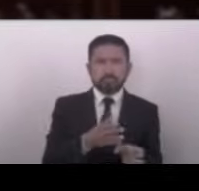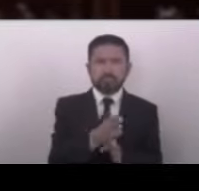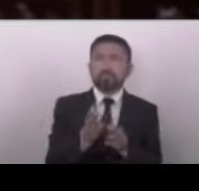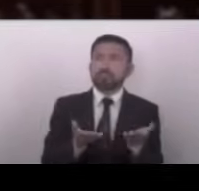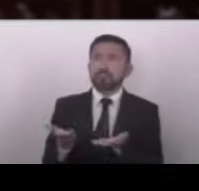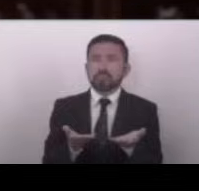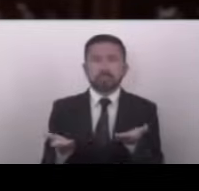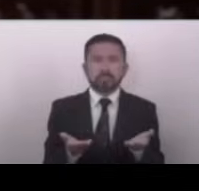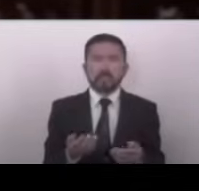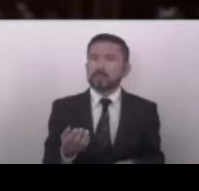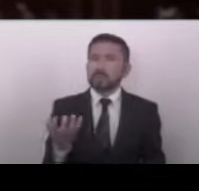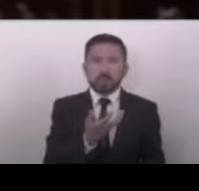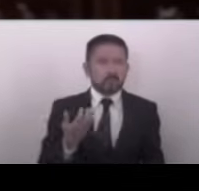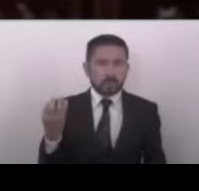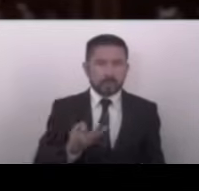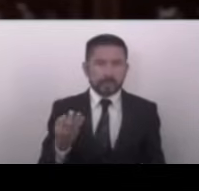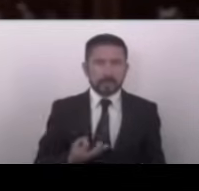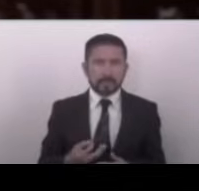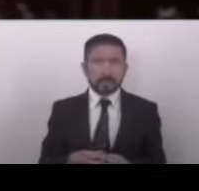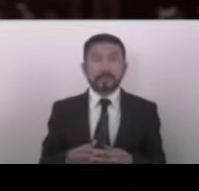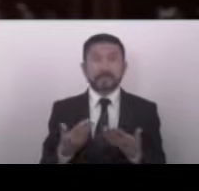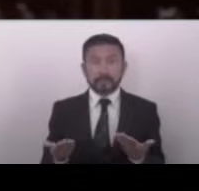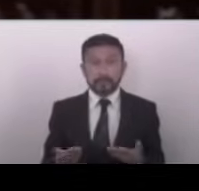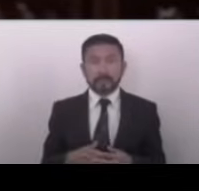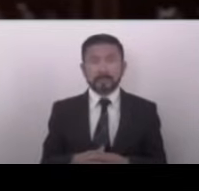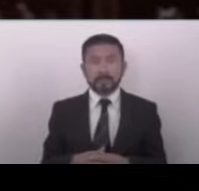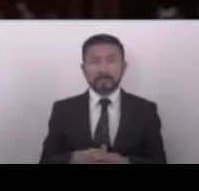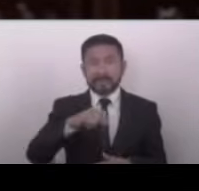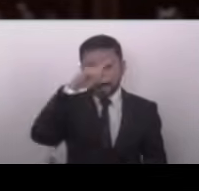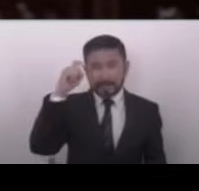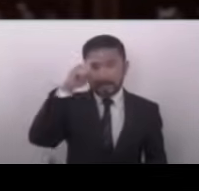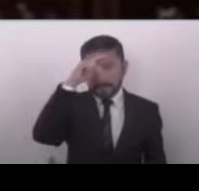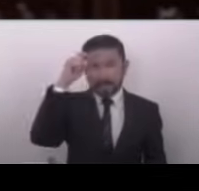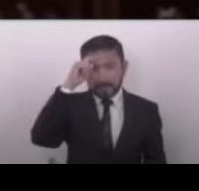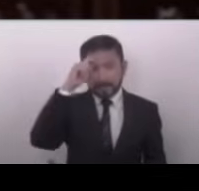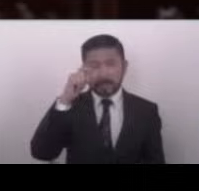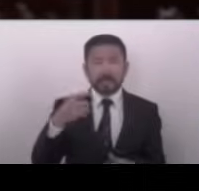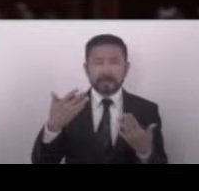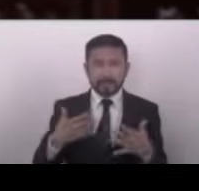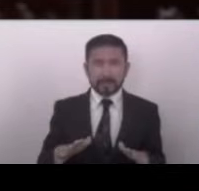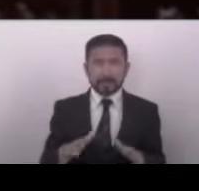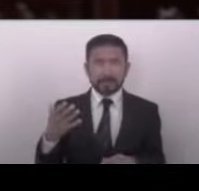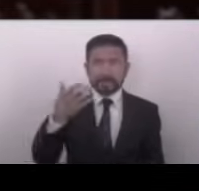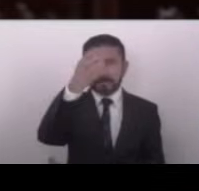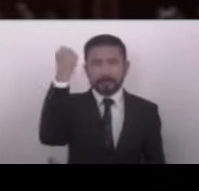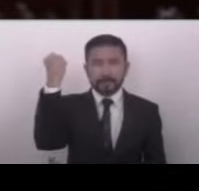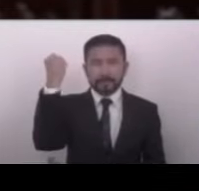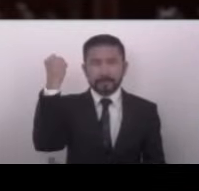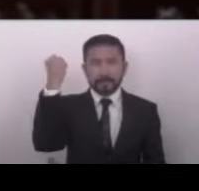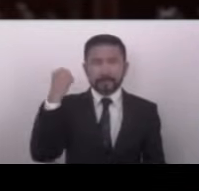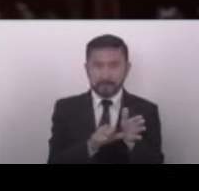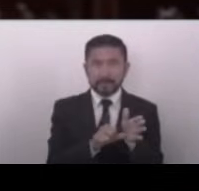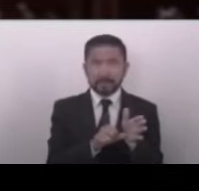todos los servicios que que ellos necesitan y es precisamente por este arduo trabajo que se han tenido todos estos resultados mencionados